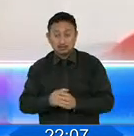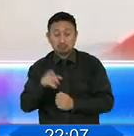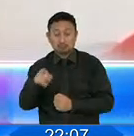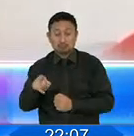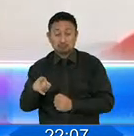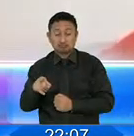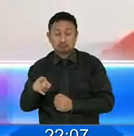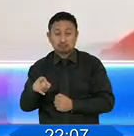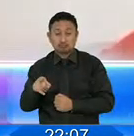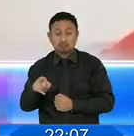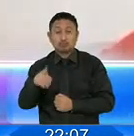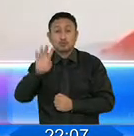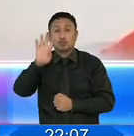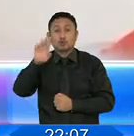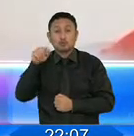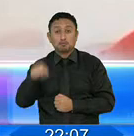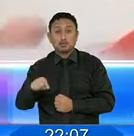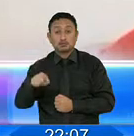obtuvieron